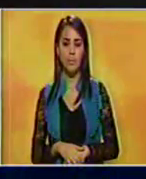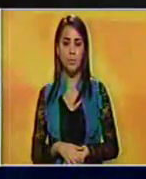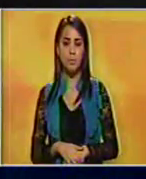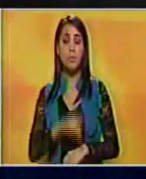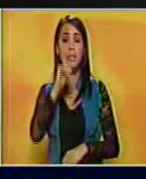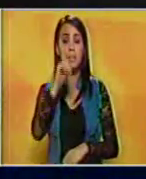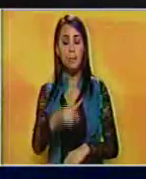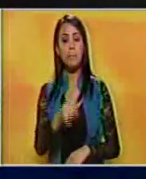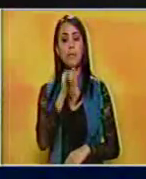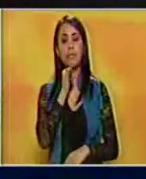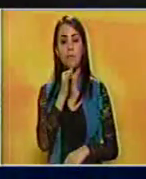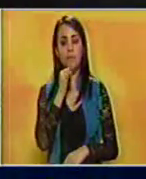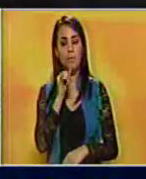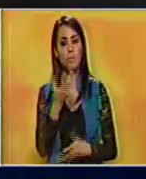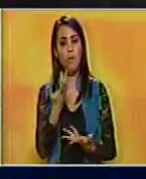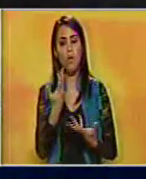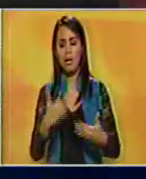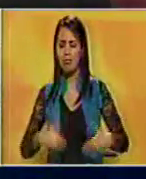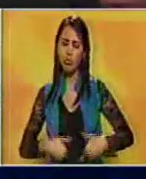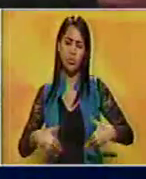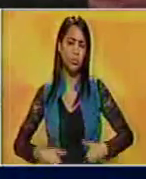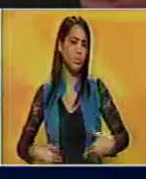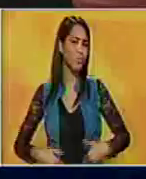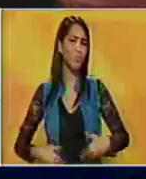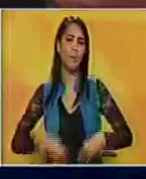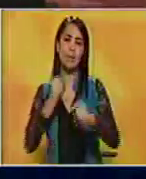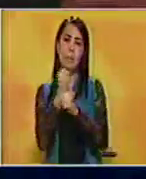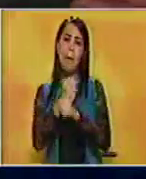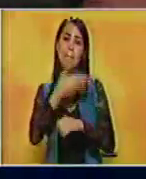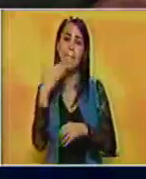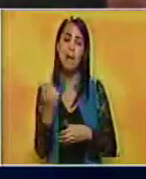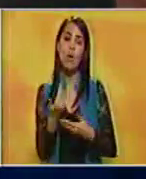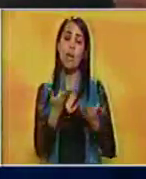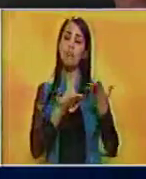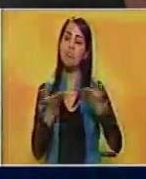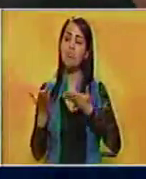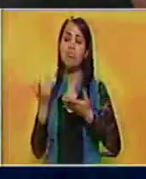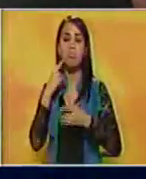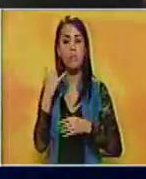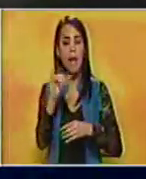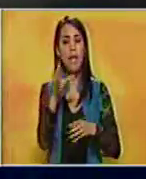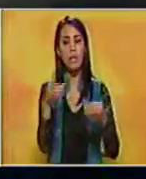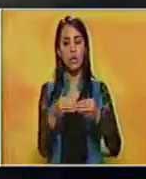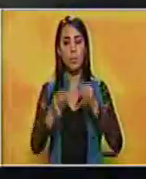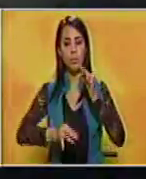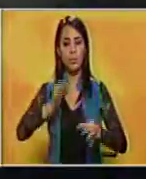Moreno también manifestó que no descansará en trabajar por la estabilidad de los servidores que hacen vida en ese organismo.